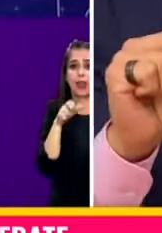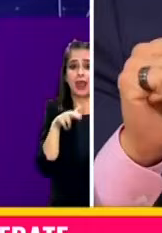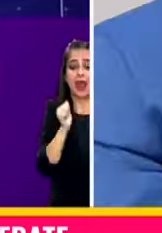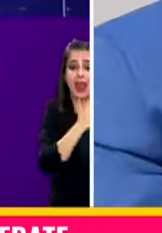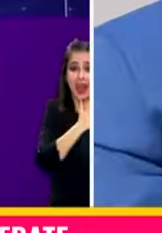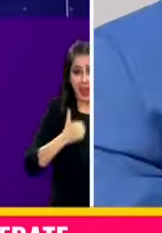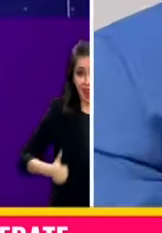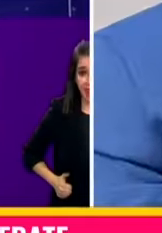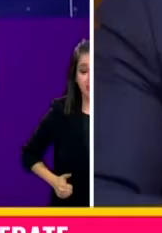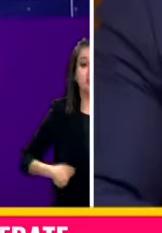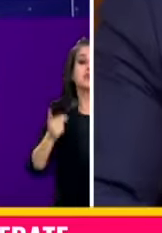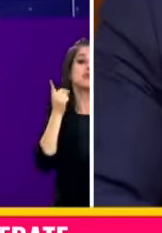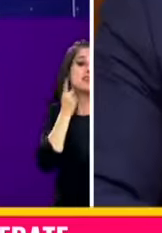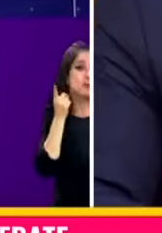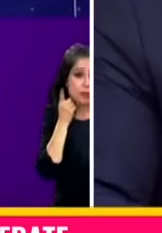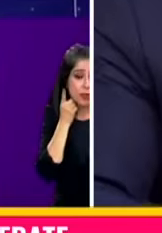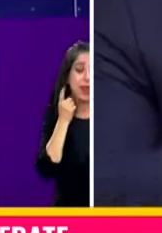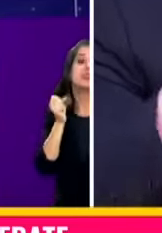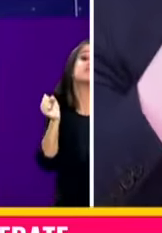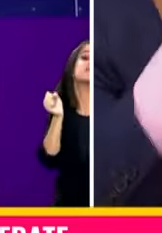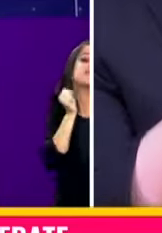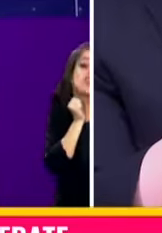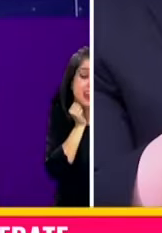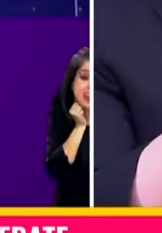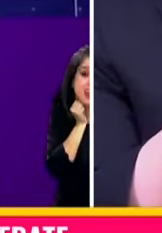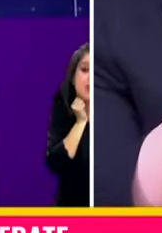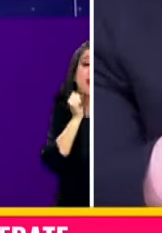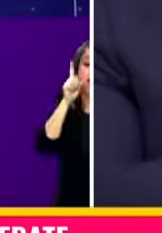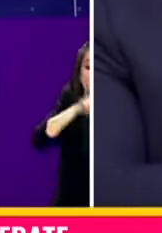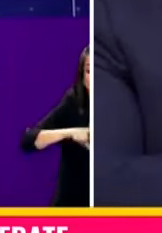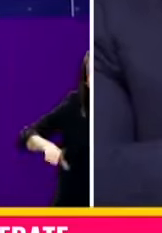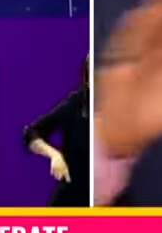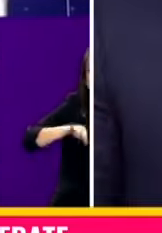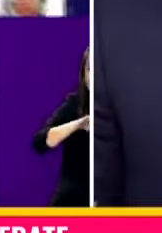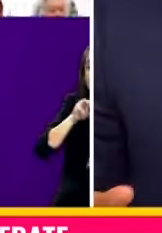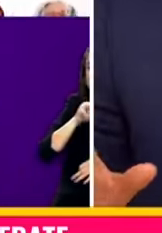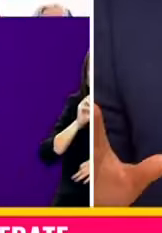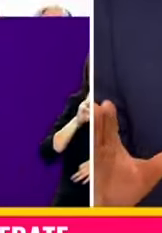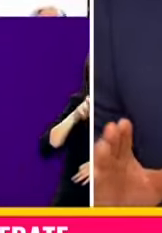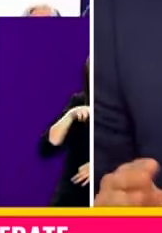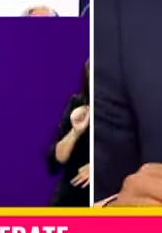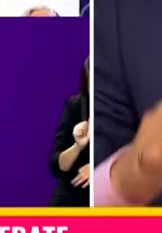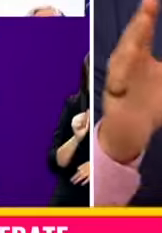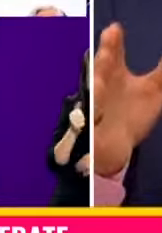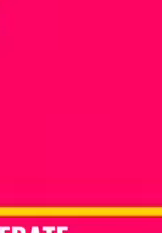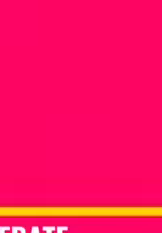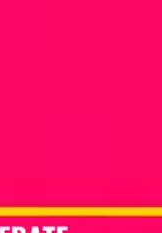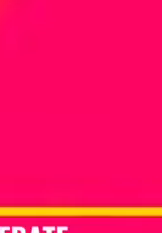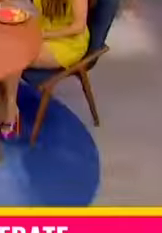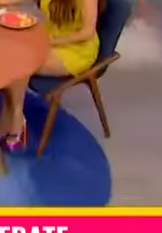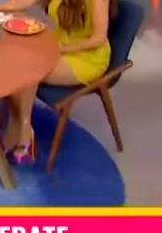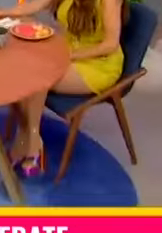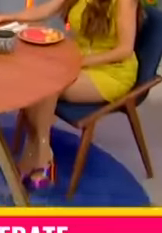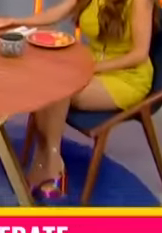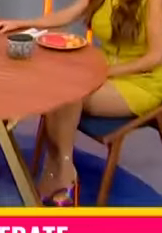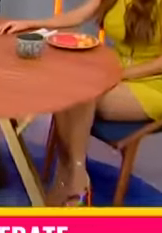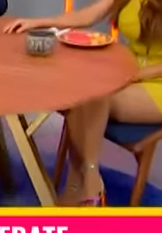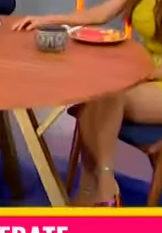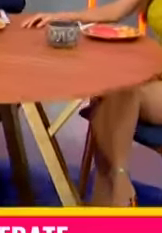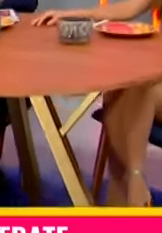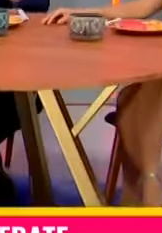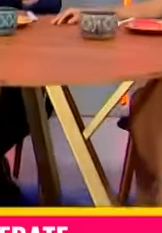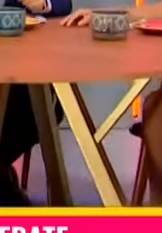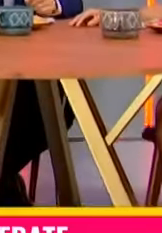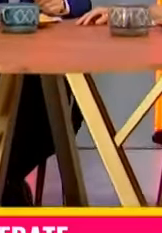todas las propuestas. Y la verdad, aquí lo que dices es bien importante. Hay que informarnos. No me importa si quiero votar por uno u otro. Ve a votar y